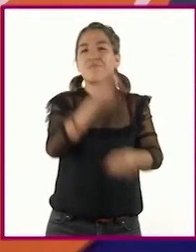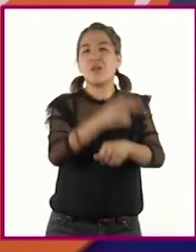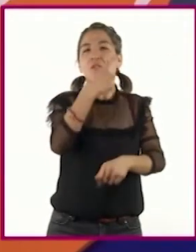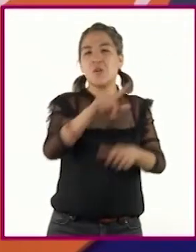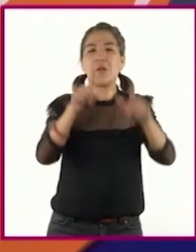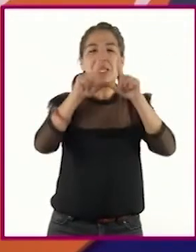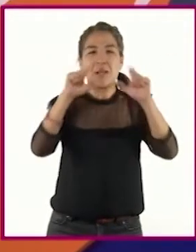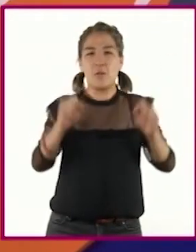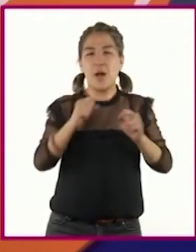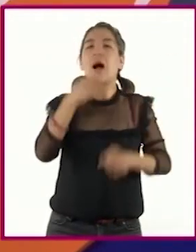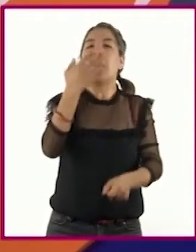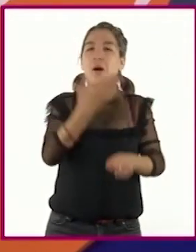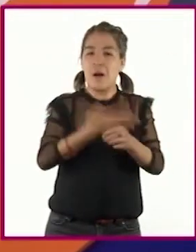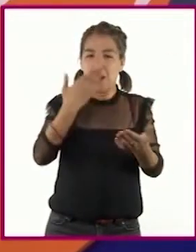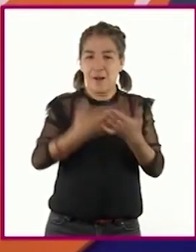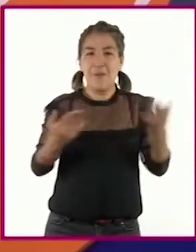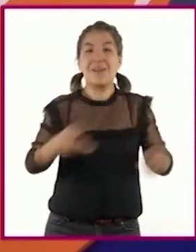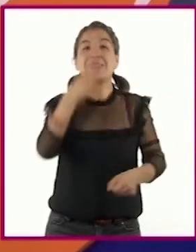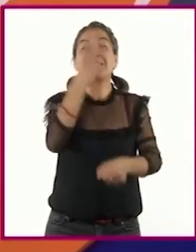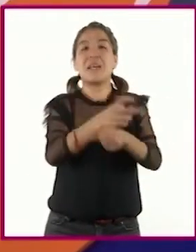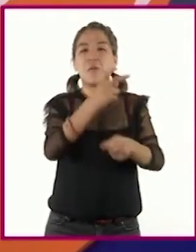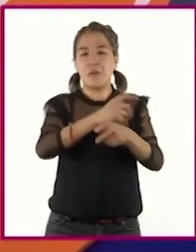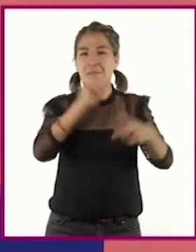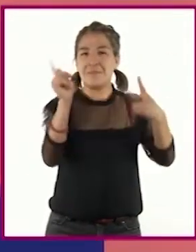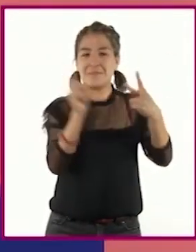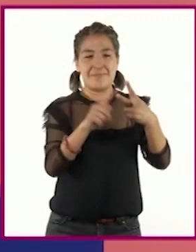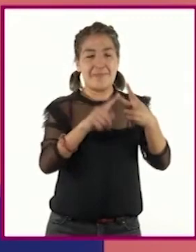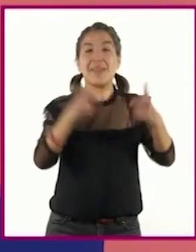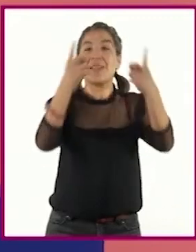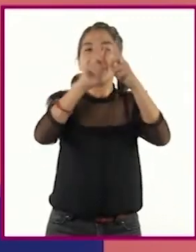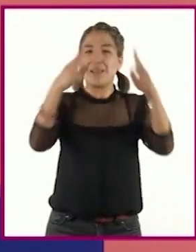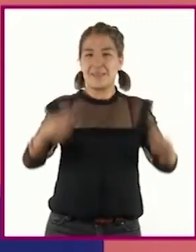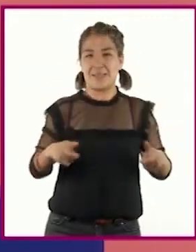la segunda parte de la exposición, el desarrollo.